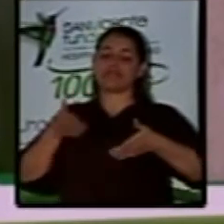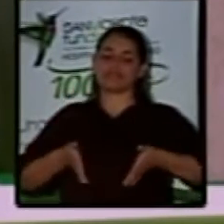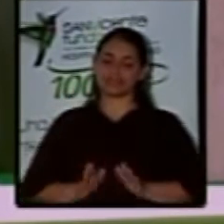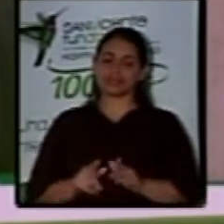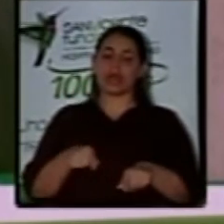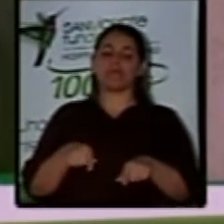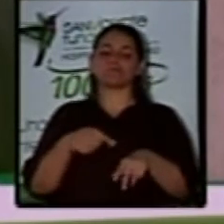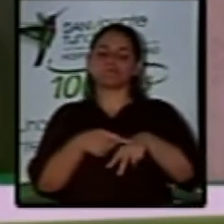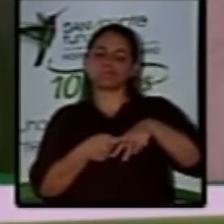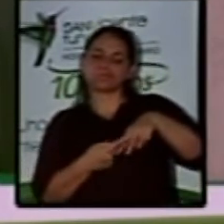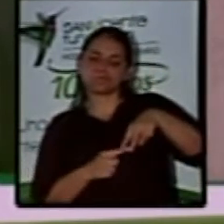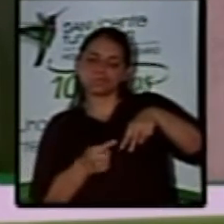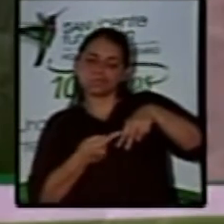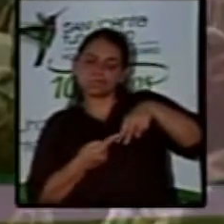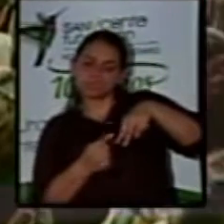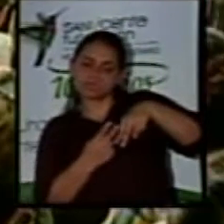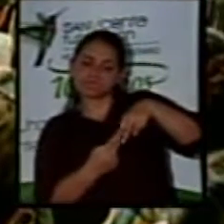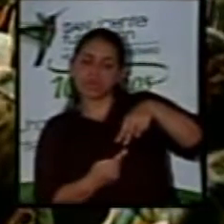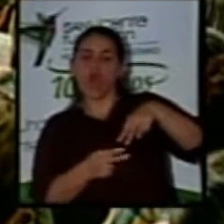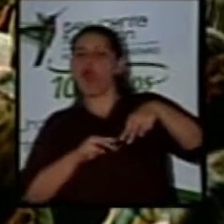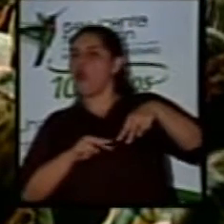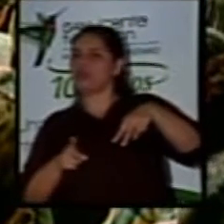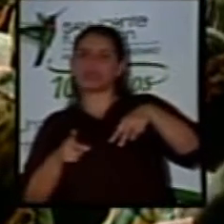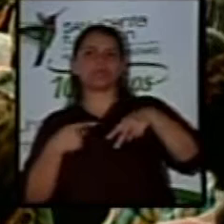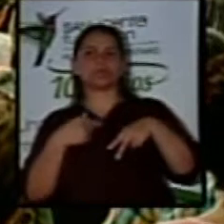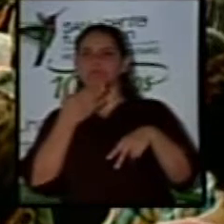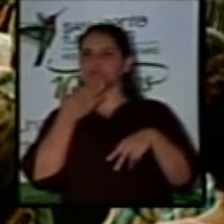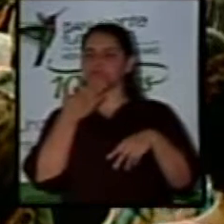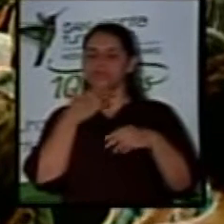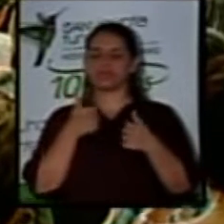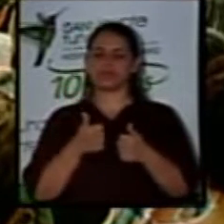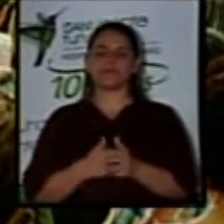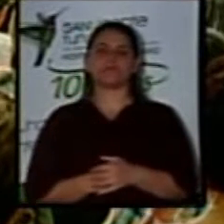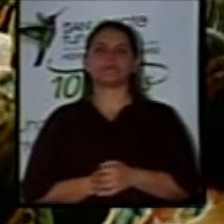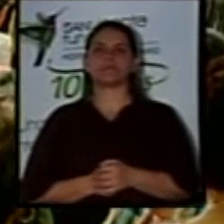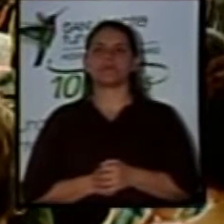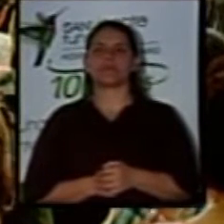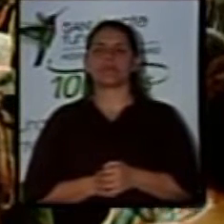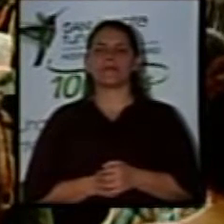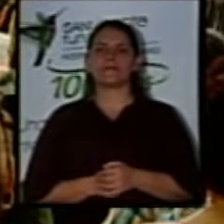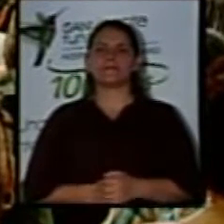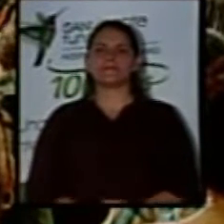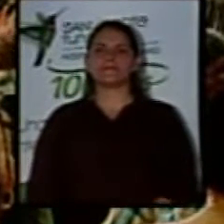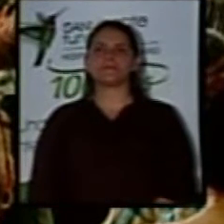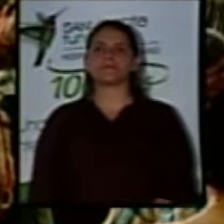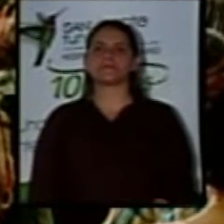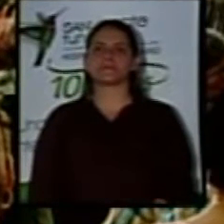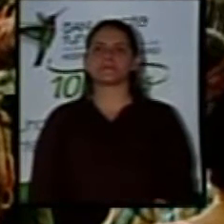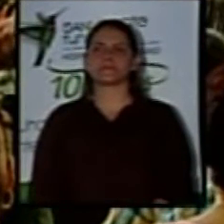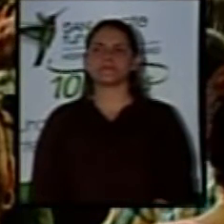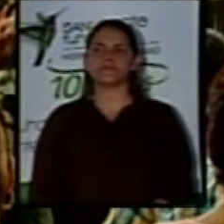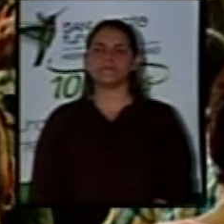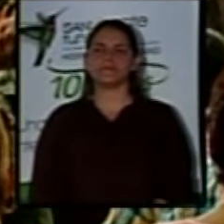nacimiento presentan varices en una parte del cuerpo o en una extremidad.